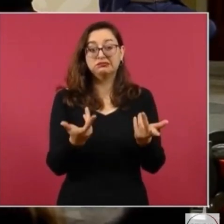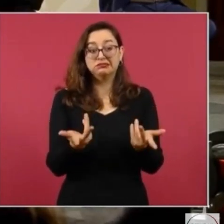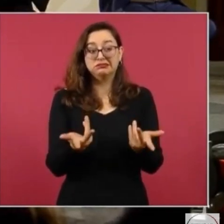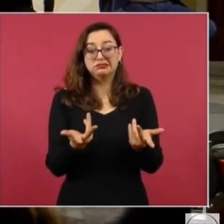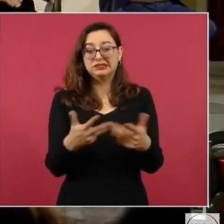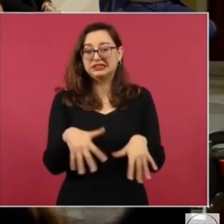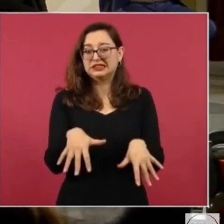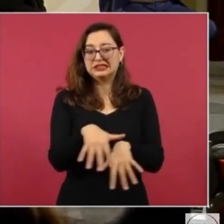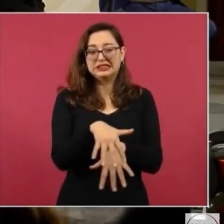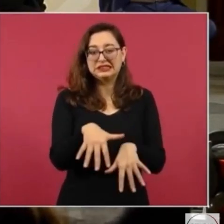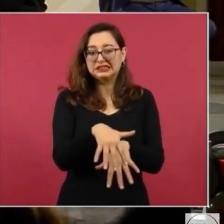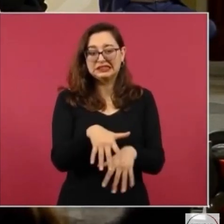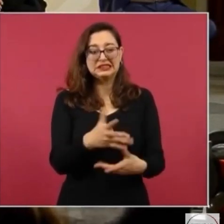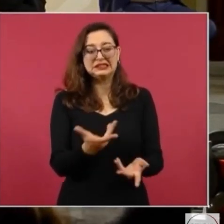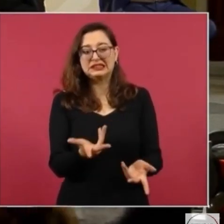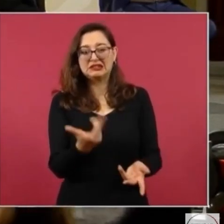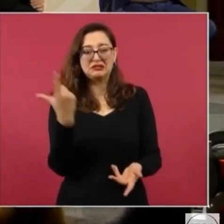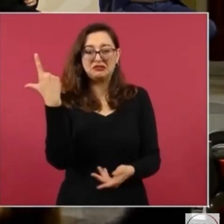ellos no estén